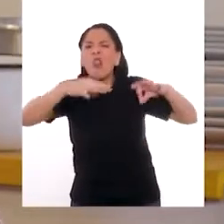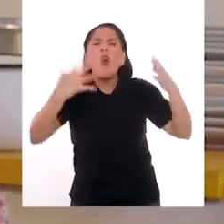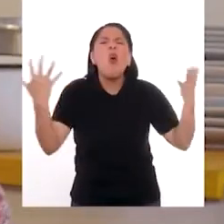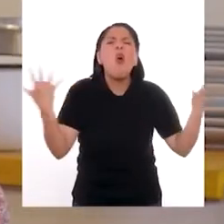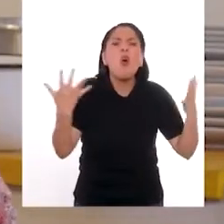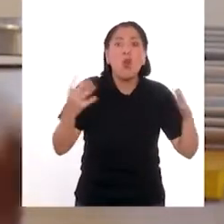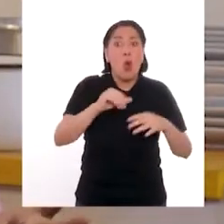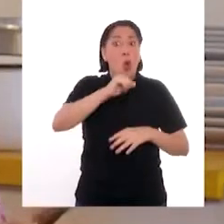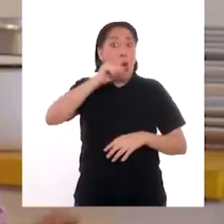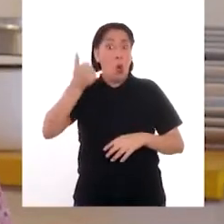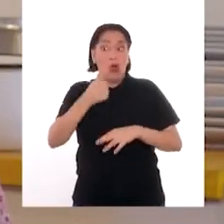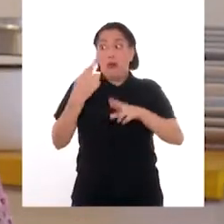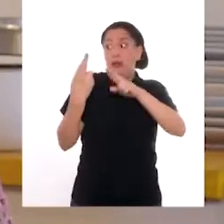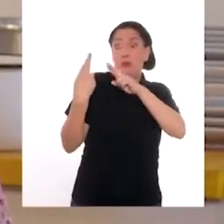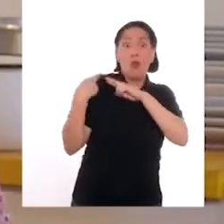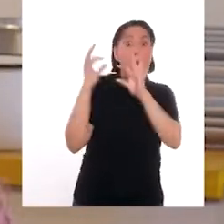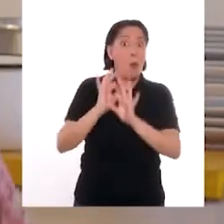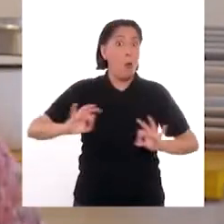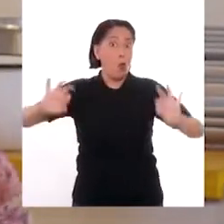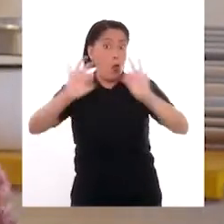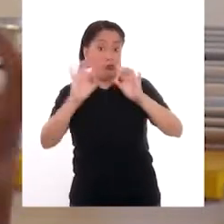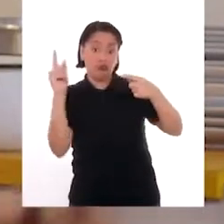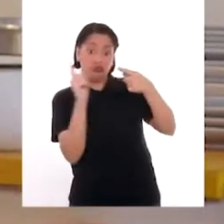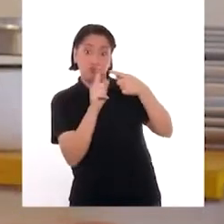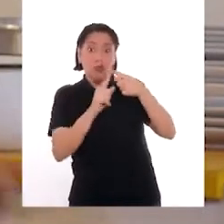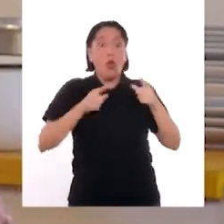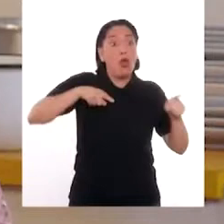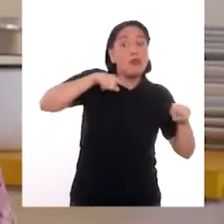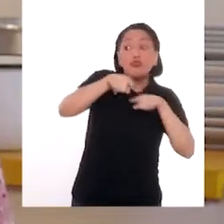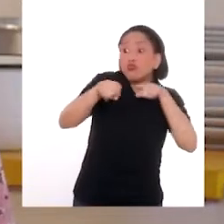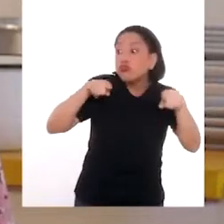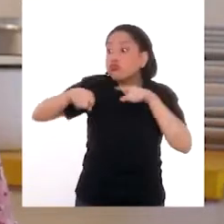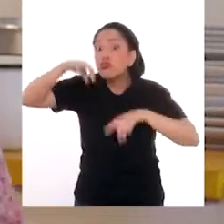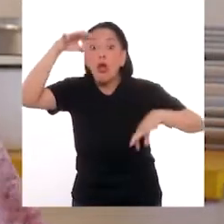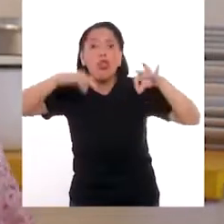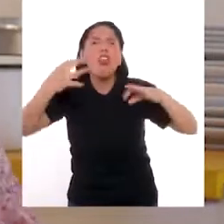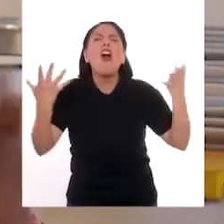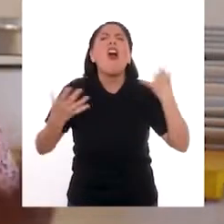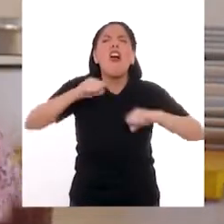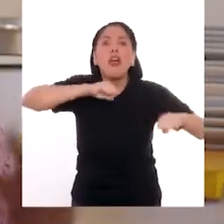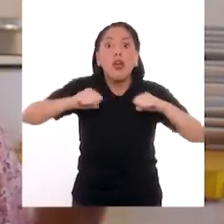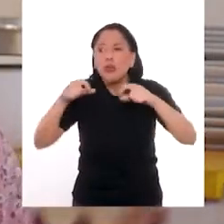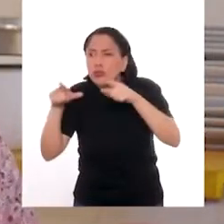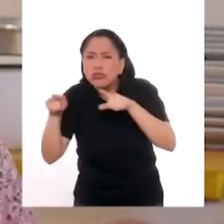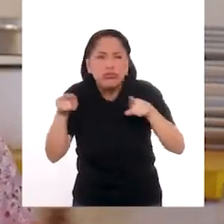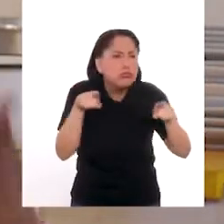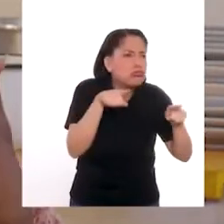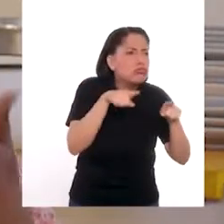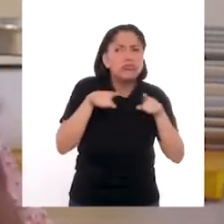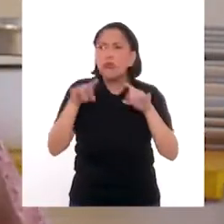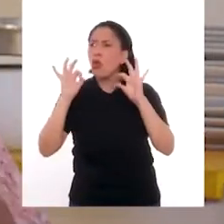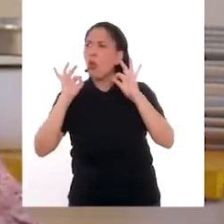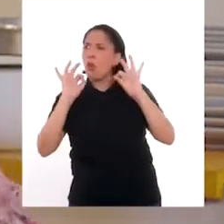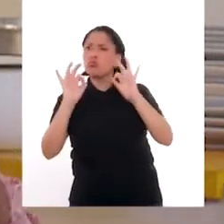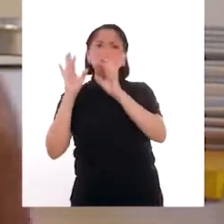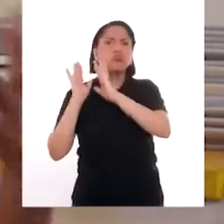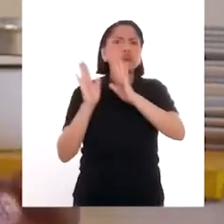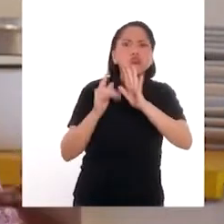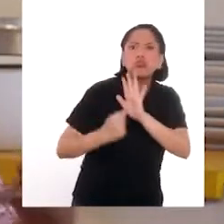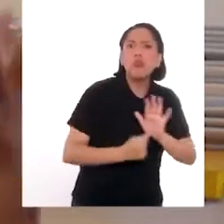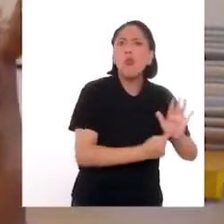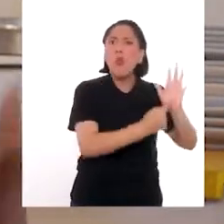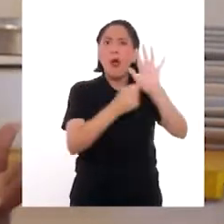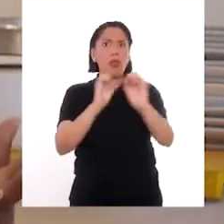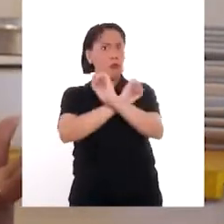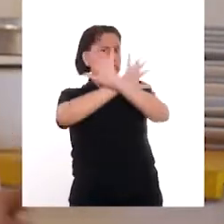teatro también hay otros roles importantes, como el de la directora o director, que se encarga de ver que la obra se presente de manera